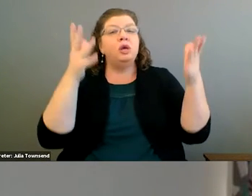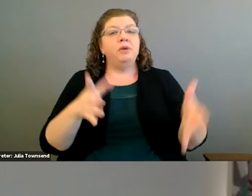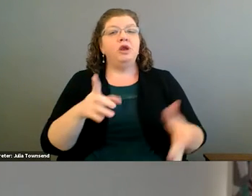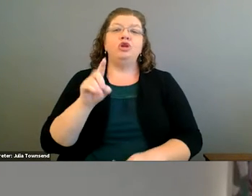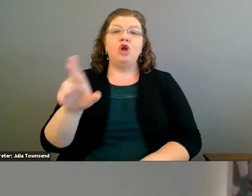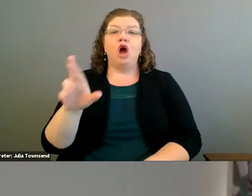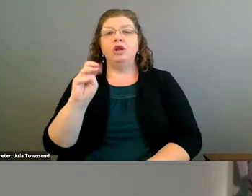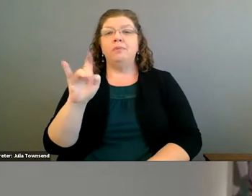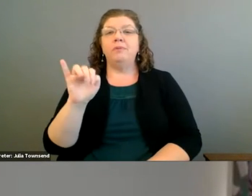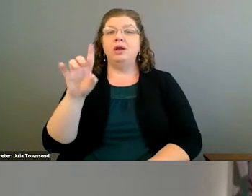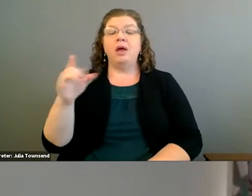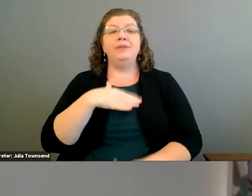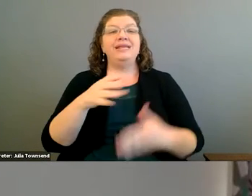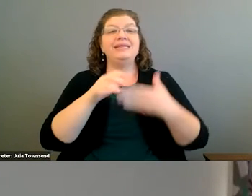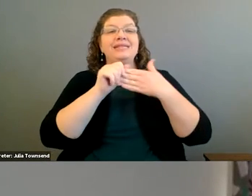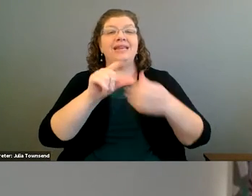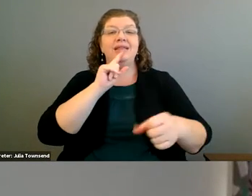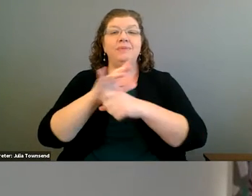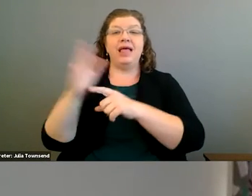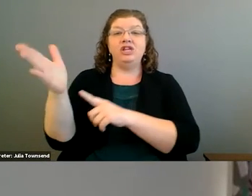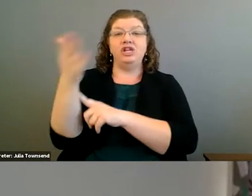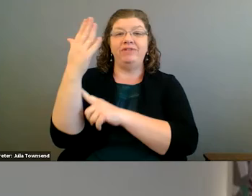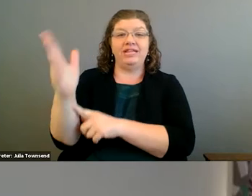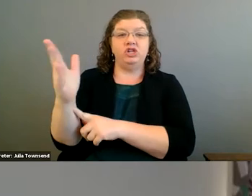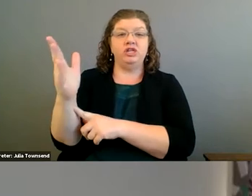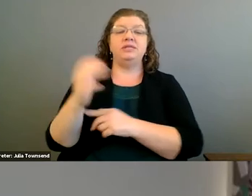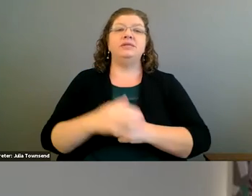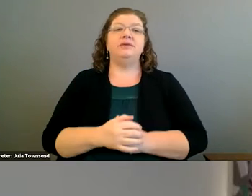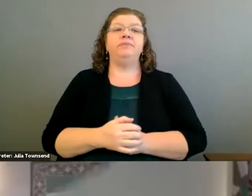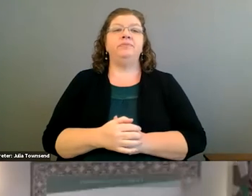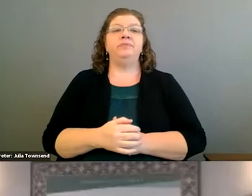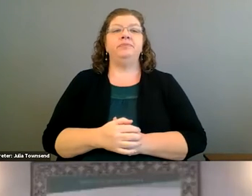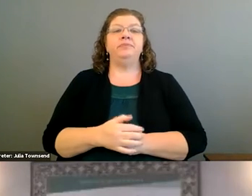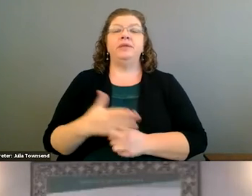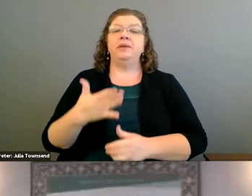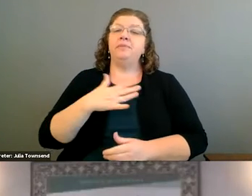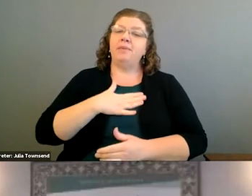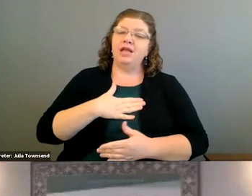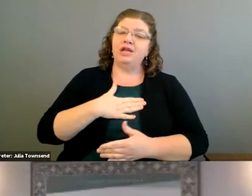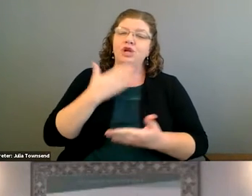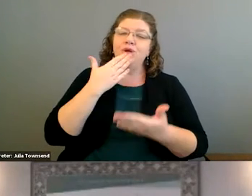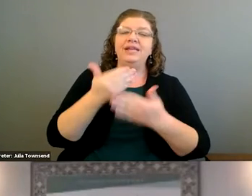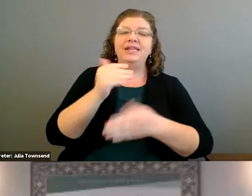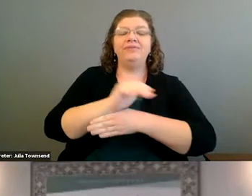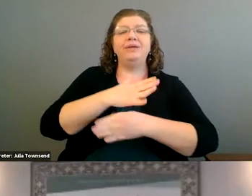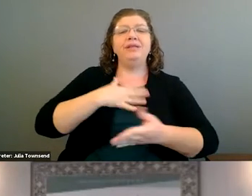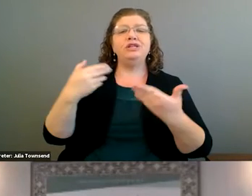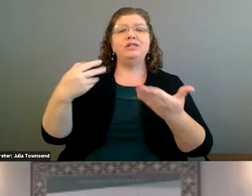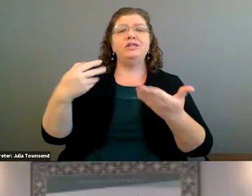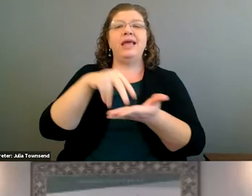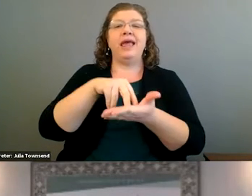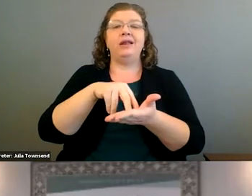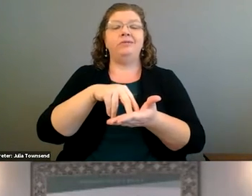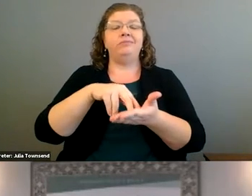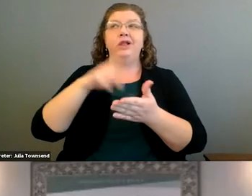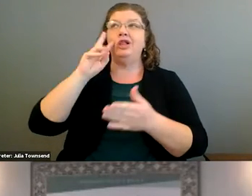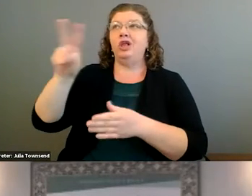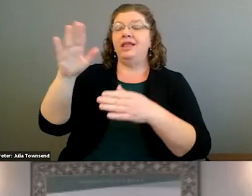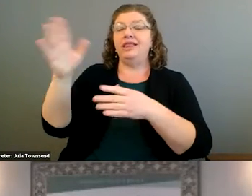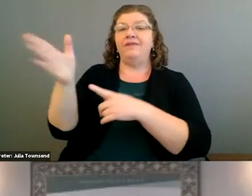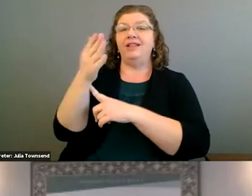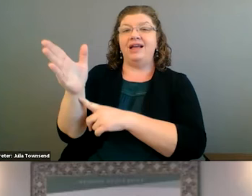Superintendente Doctora Maldonado, por favor, diríjanos el juramento de la bandera. Con gusto. Buenas tardes a todos. Por favor, pónganse de